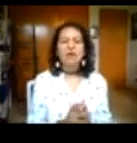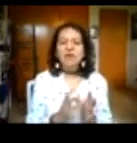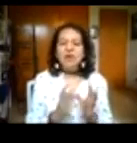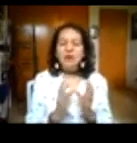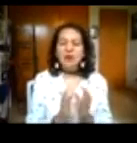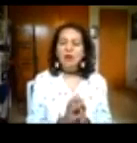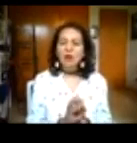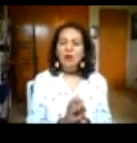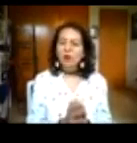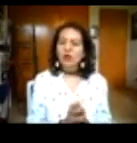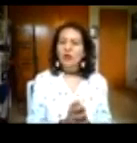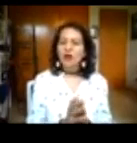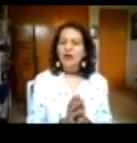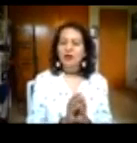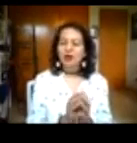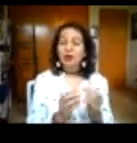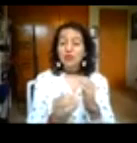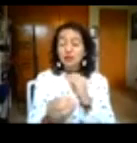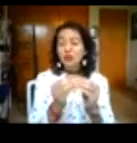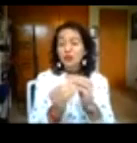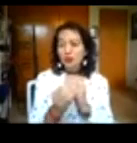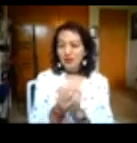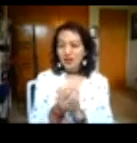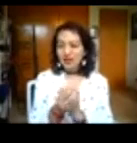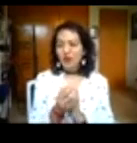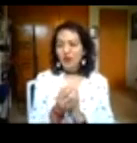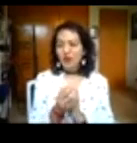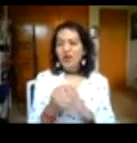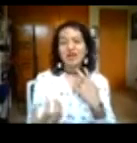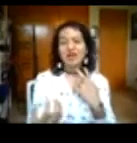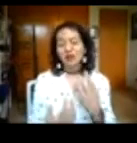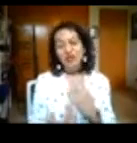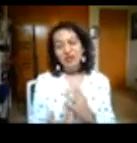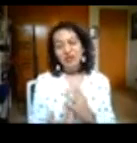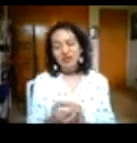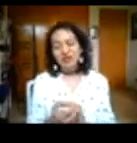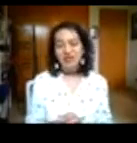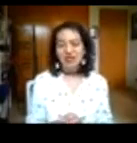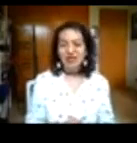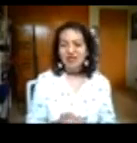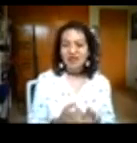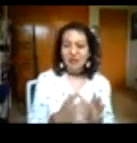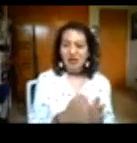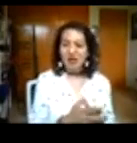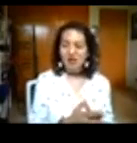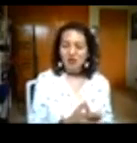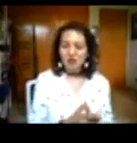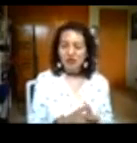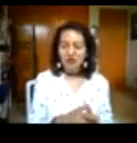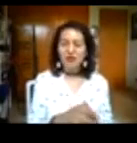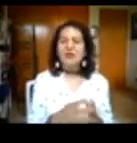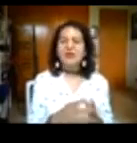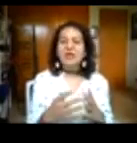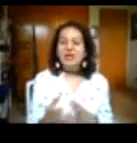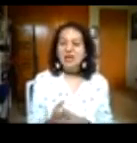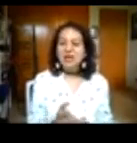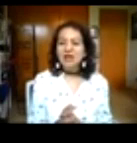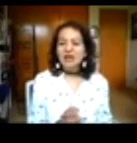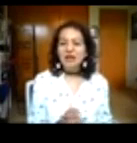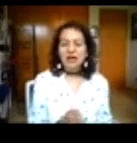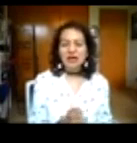electrónica, pero justo porque para nosotros es nuestro pretexto de darles los tips del checklist de Parlamento Abierto,